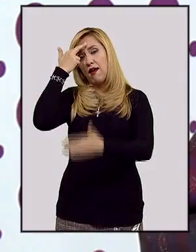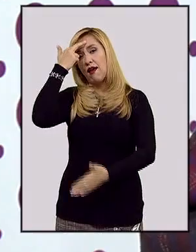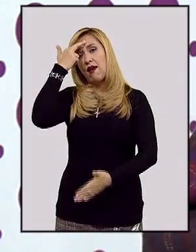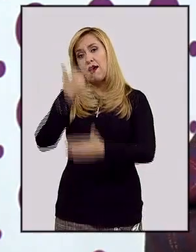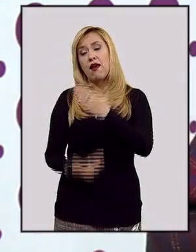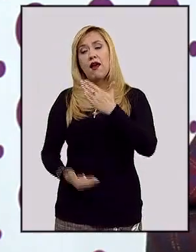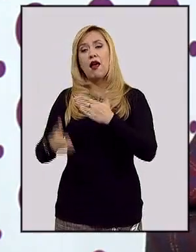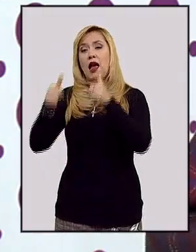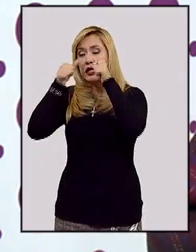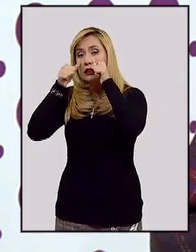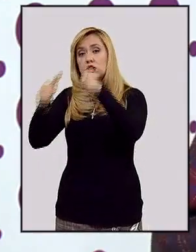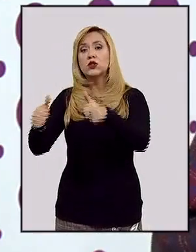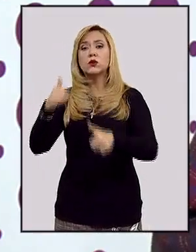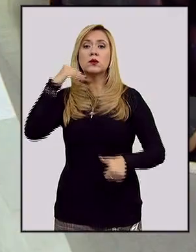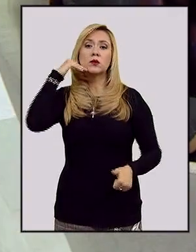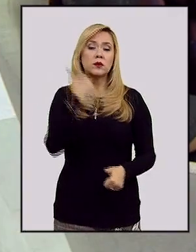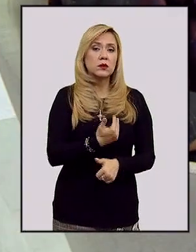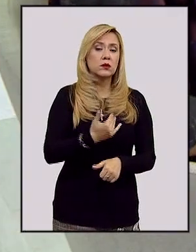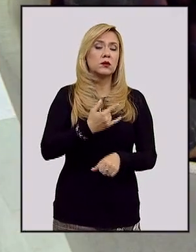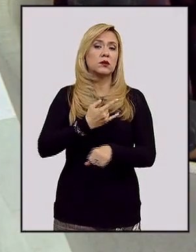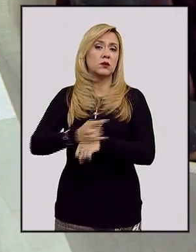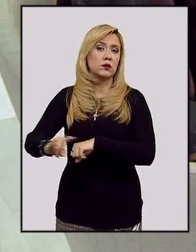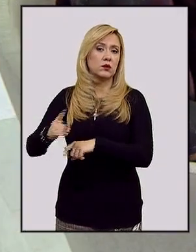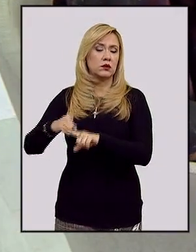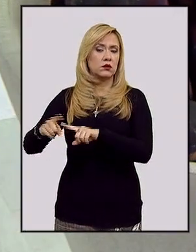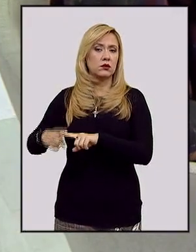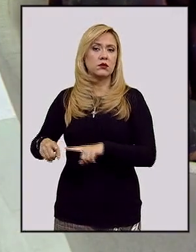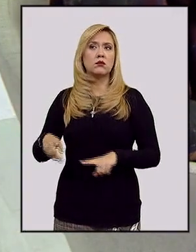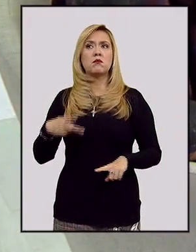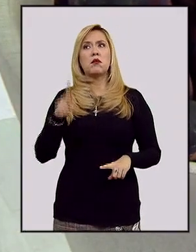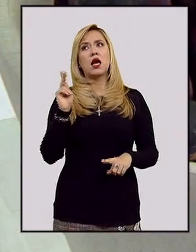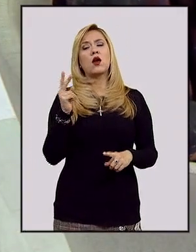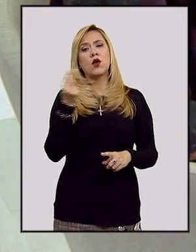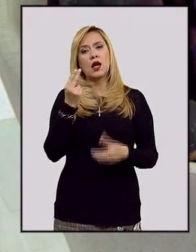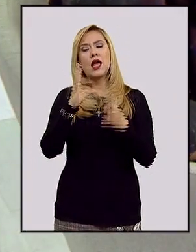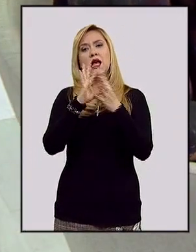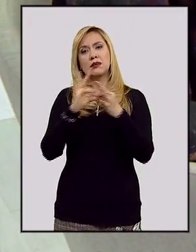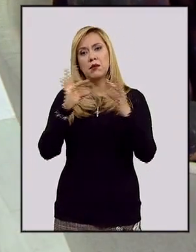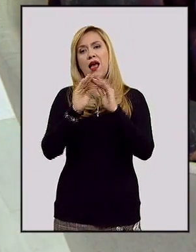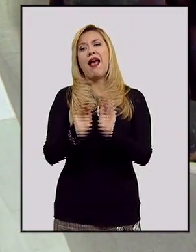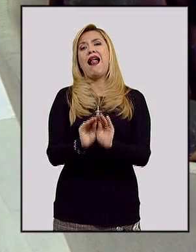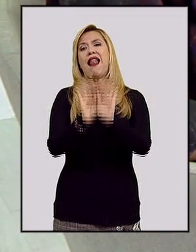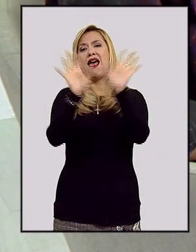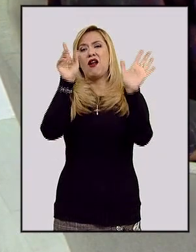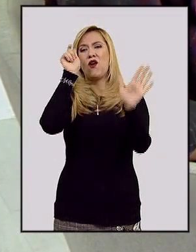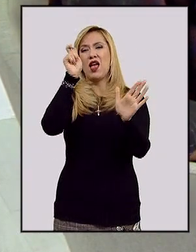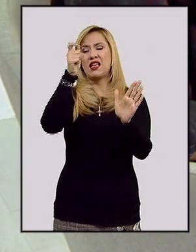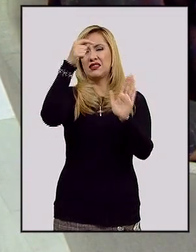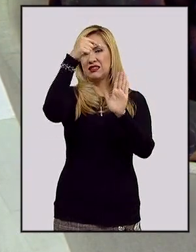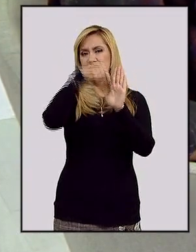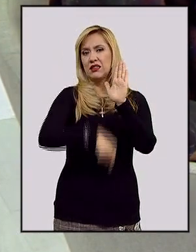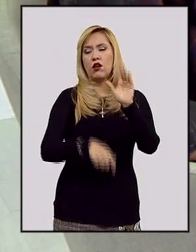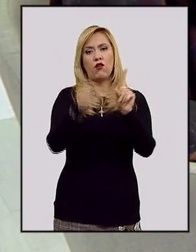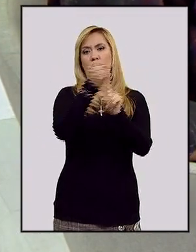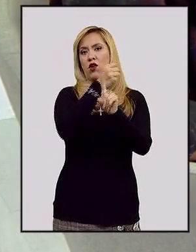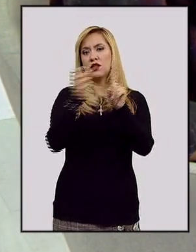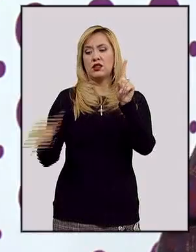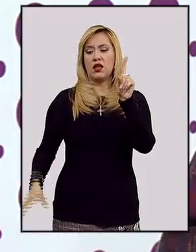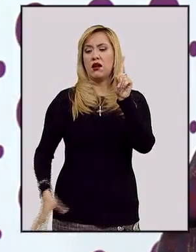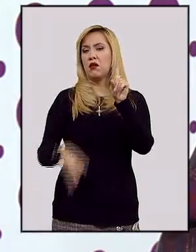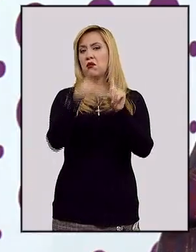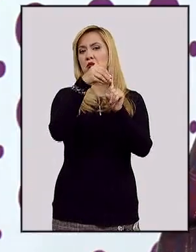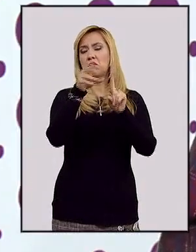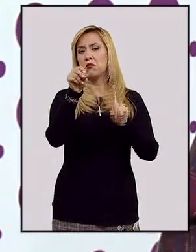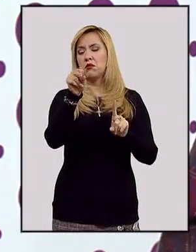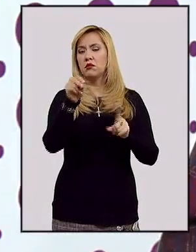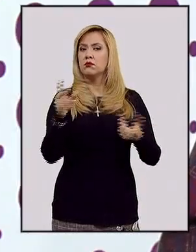sí, pero podría tener grandes beneficios tener una definición específica en todos los estados. Claro, para saber de qué hablamos, ¿no?